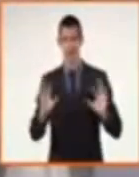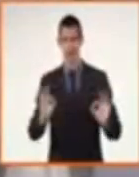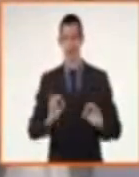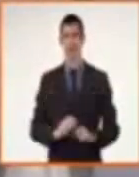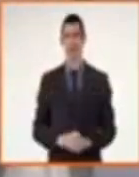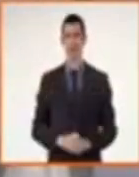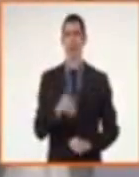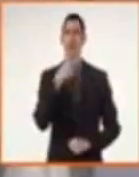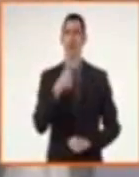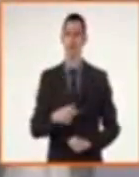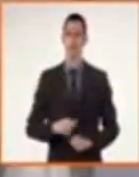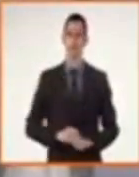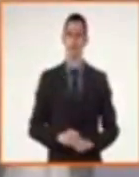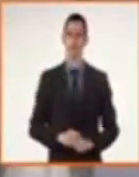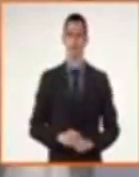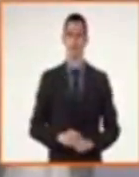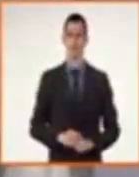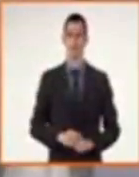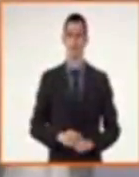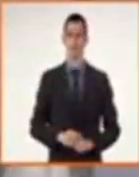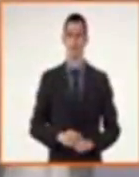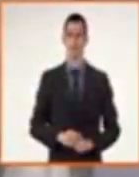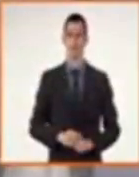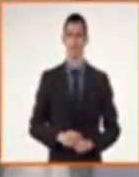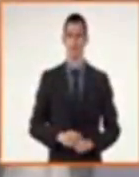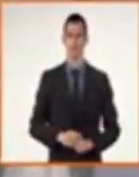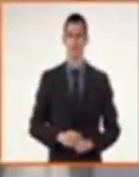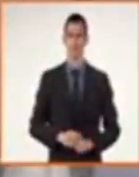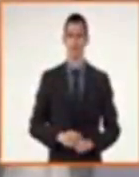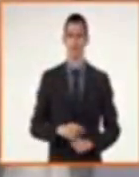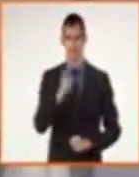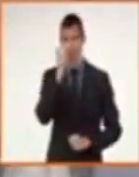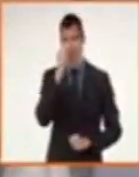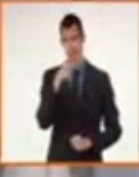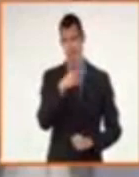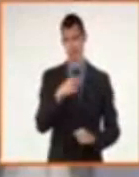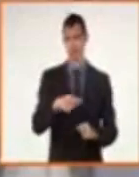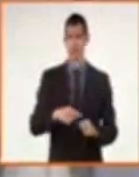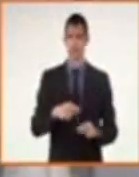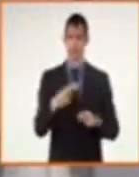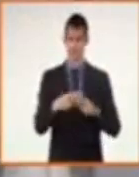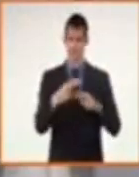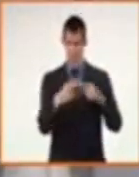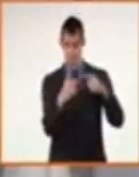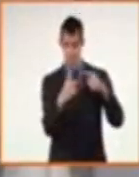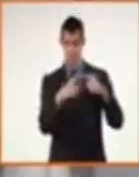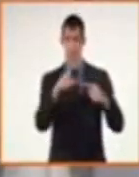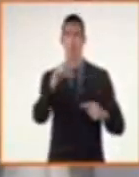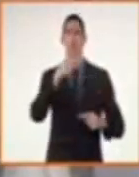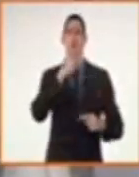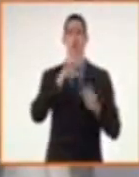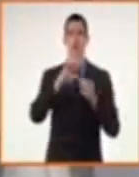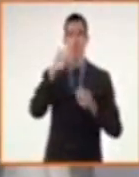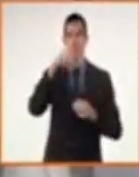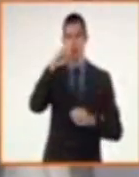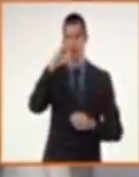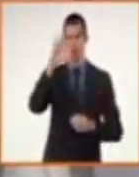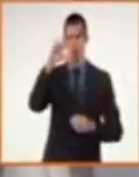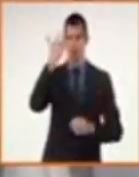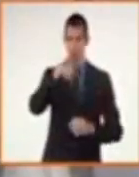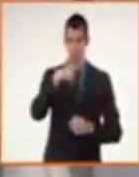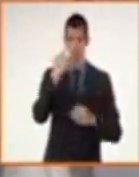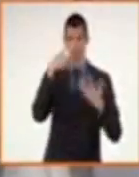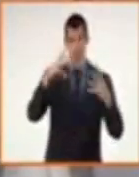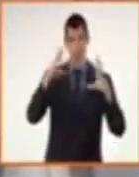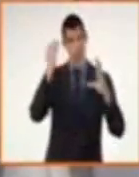circular, tú le decía Legañoa, una fake news, que es muy significativa para un